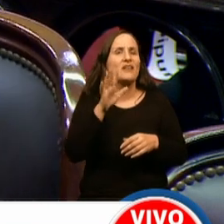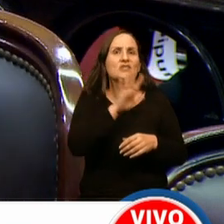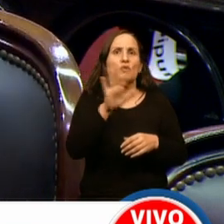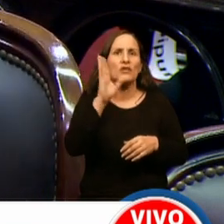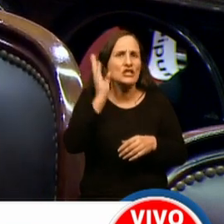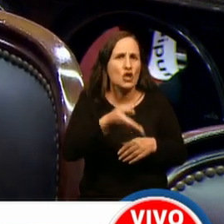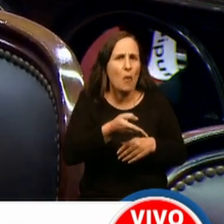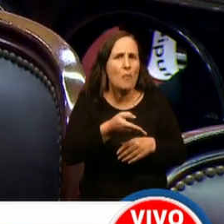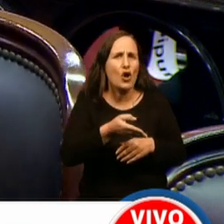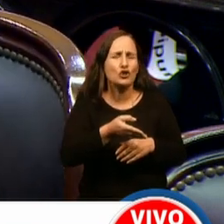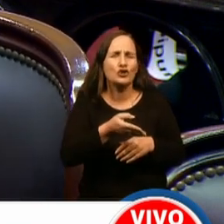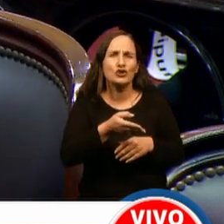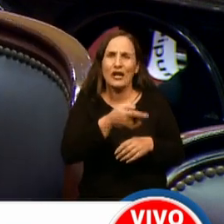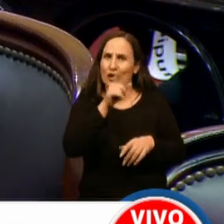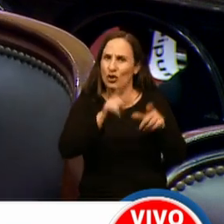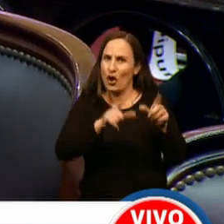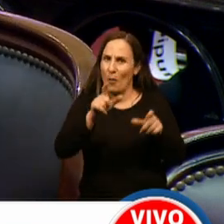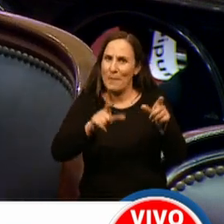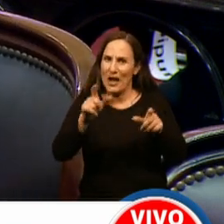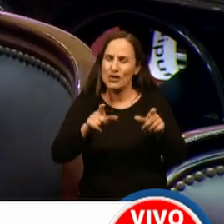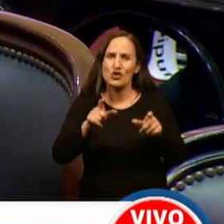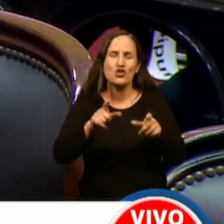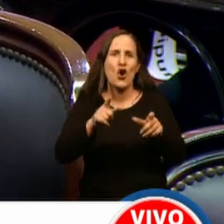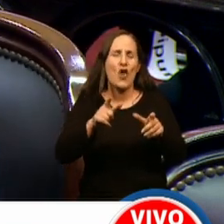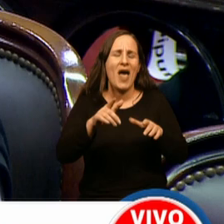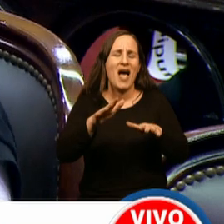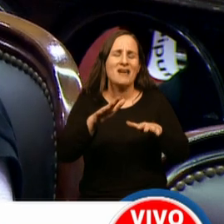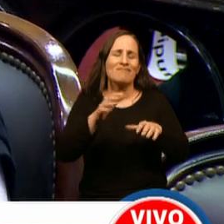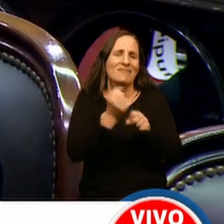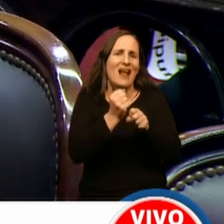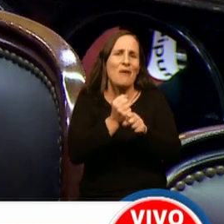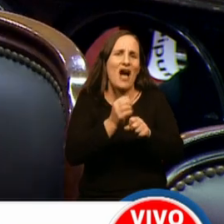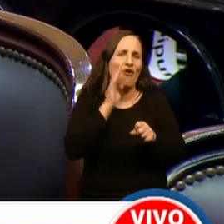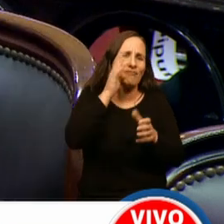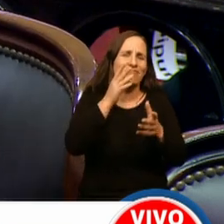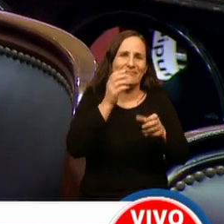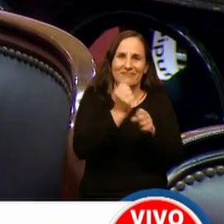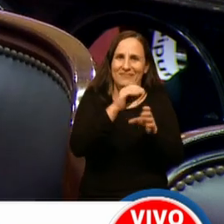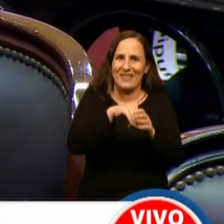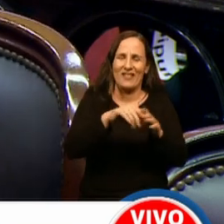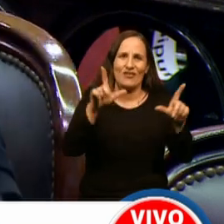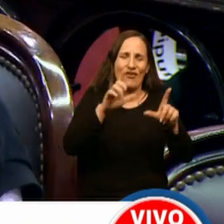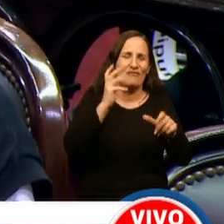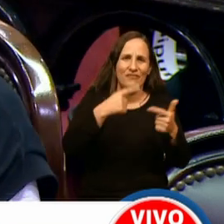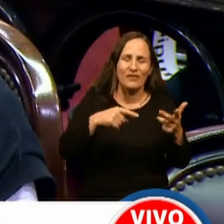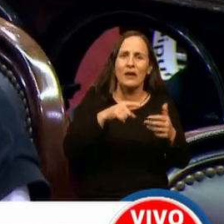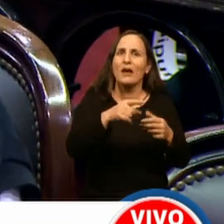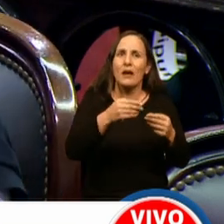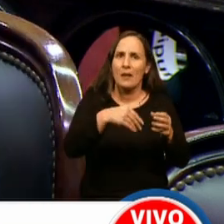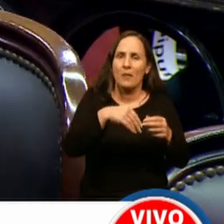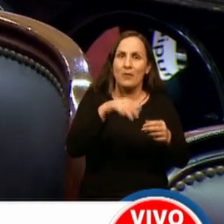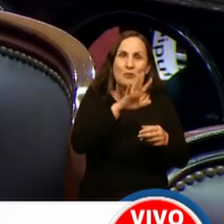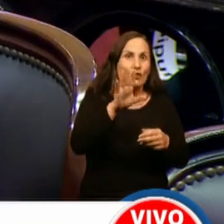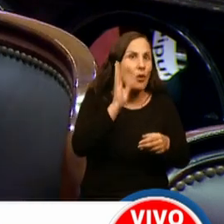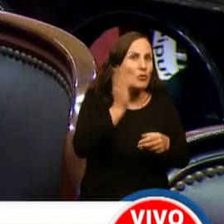55% de las personas que están en situación de precariedad laboral en los medios de comunicación son mujeres que